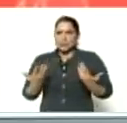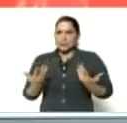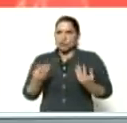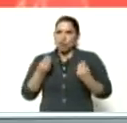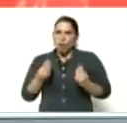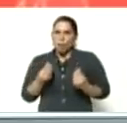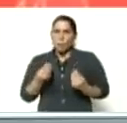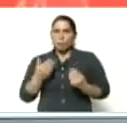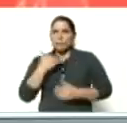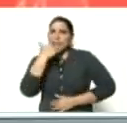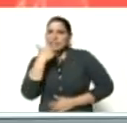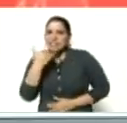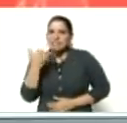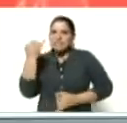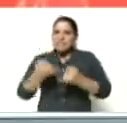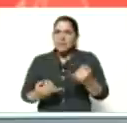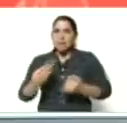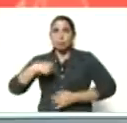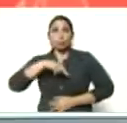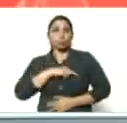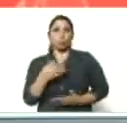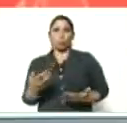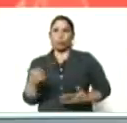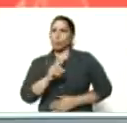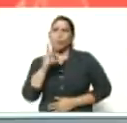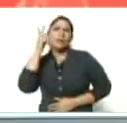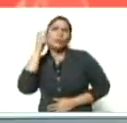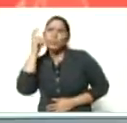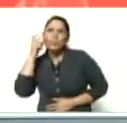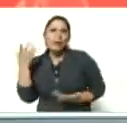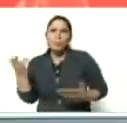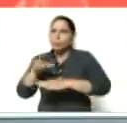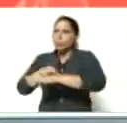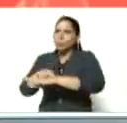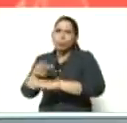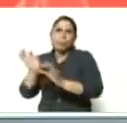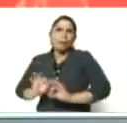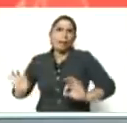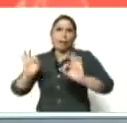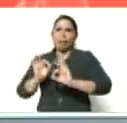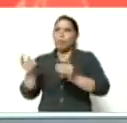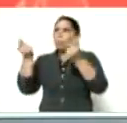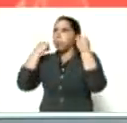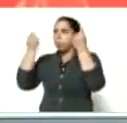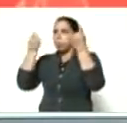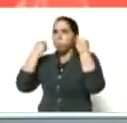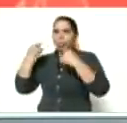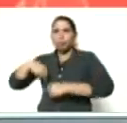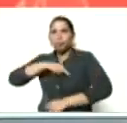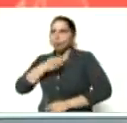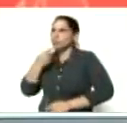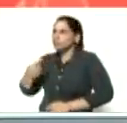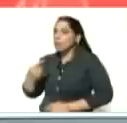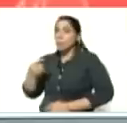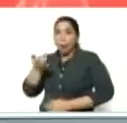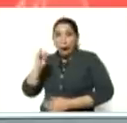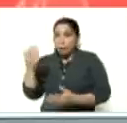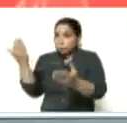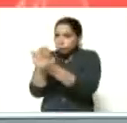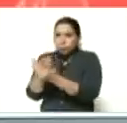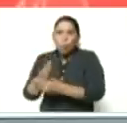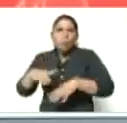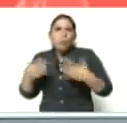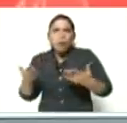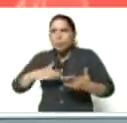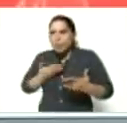desenlace, pero nosotros como que no lo escuchábamos y le decíamos, bueno, aquí tengo la carpeta, ¿cuándo